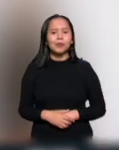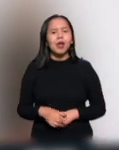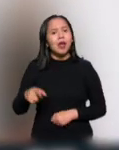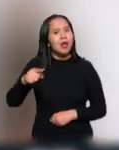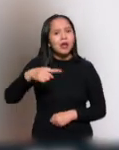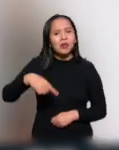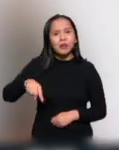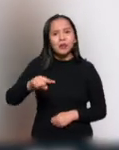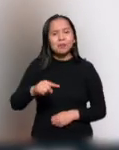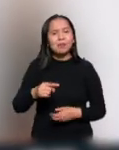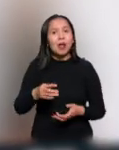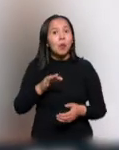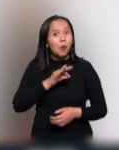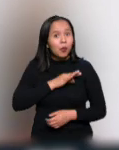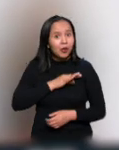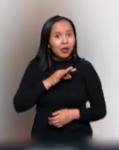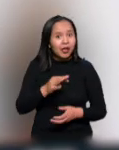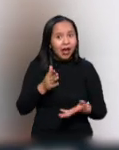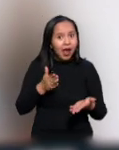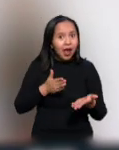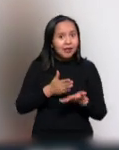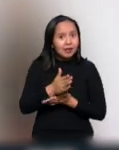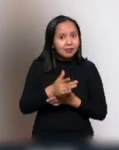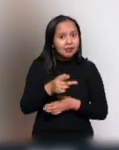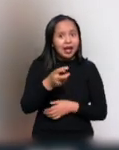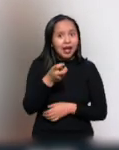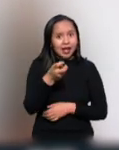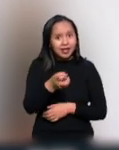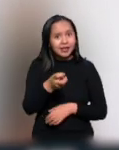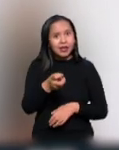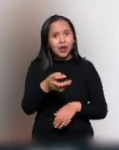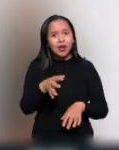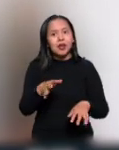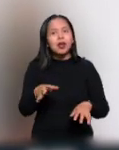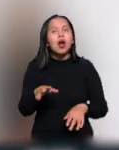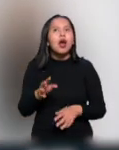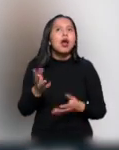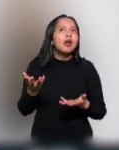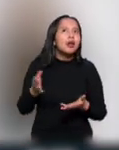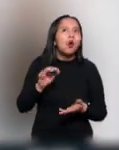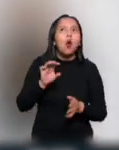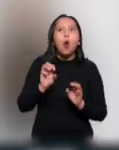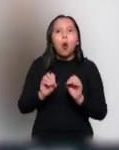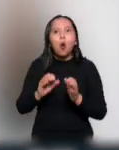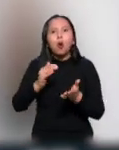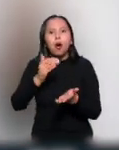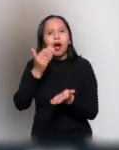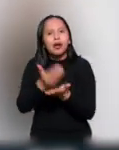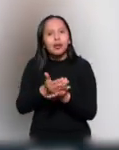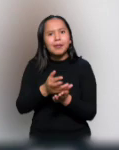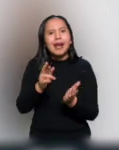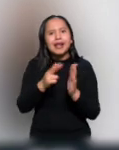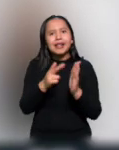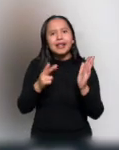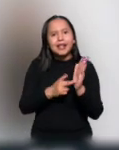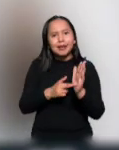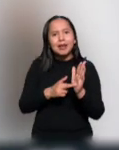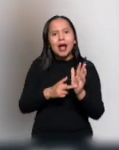No tienen las atribuciones como Corte de legislar, ni de echar para atrás una reforma constitucional